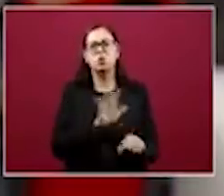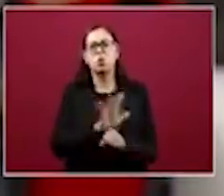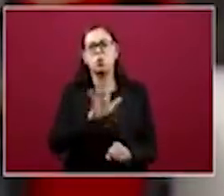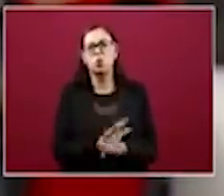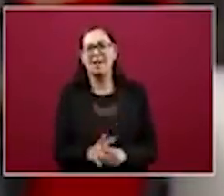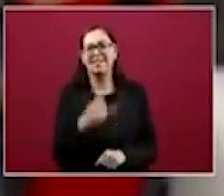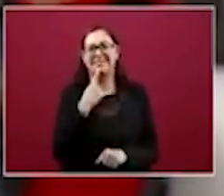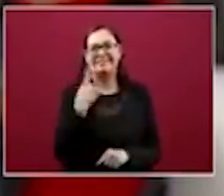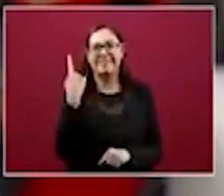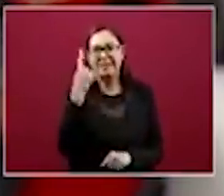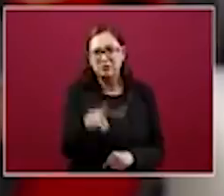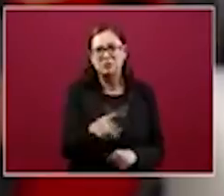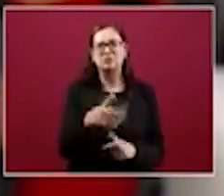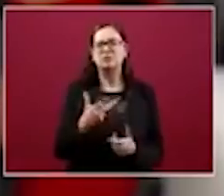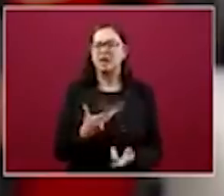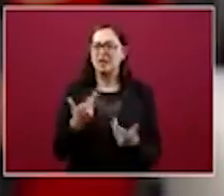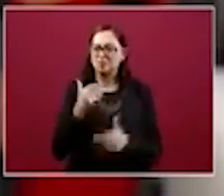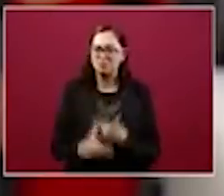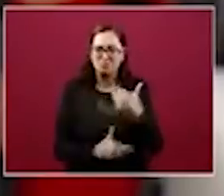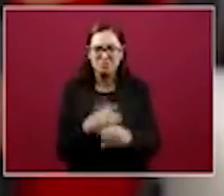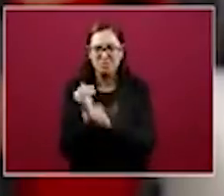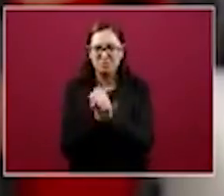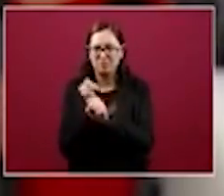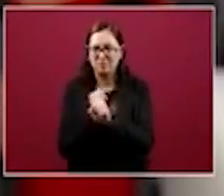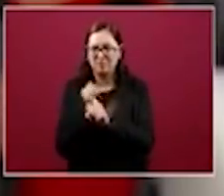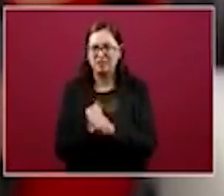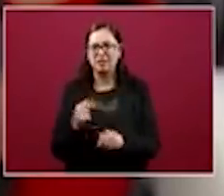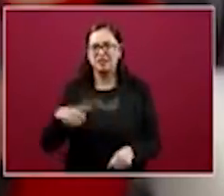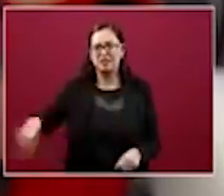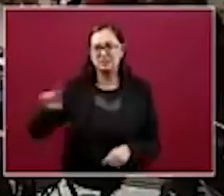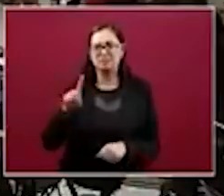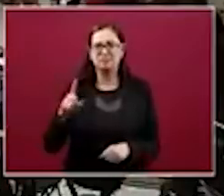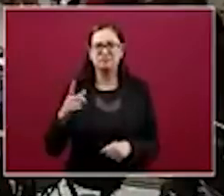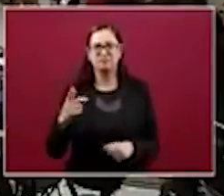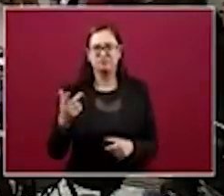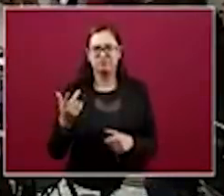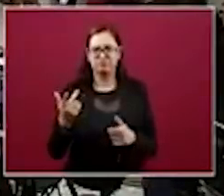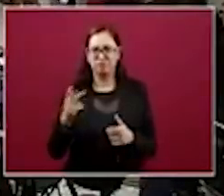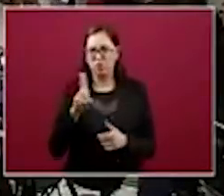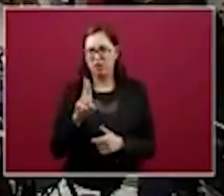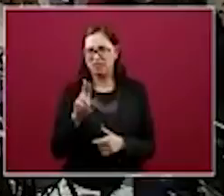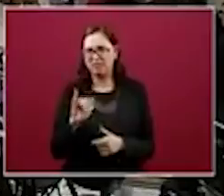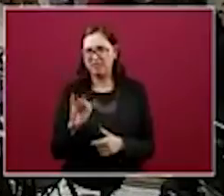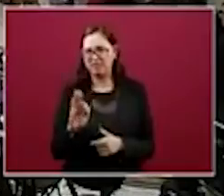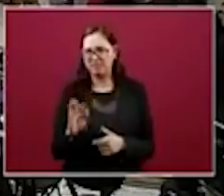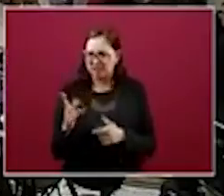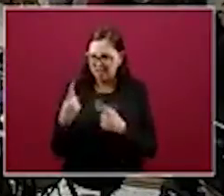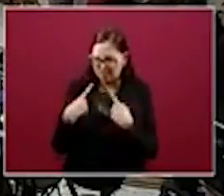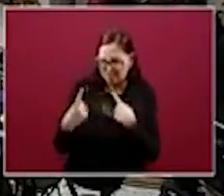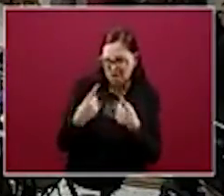ya se hicieron y cómo va el procedimiento de investigación en la Unidad de Inteligencia Financiera? Gracias. Sí, miren, en el caso del